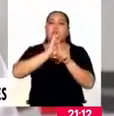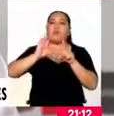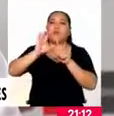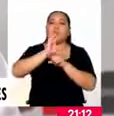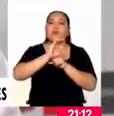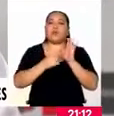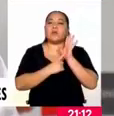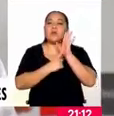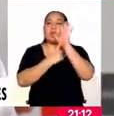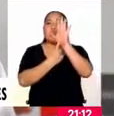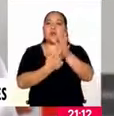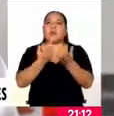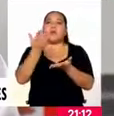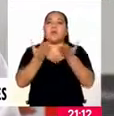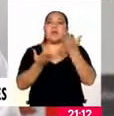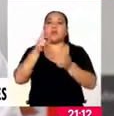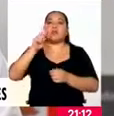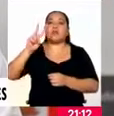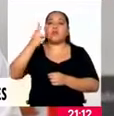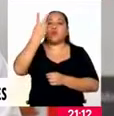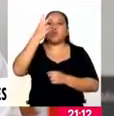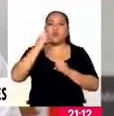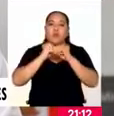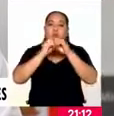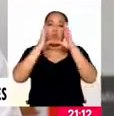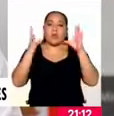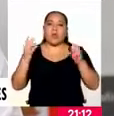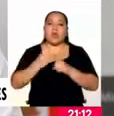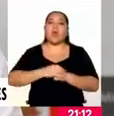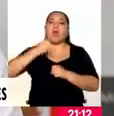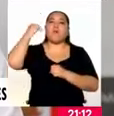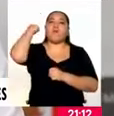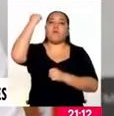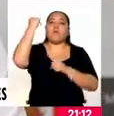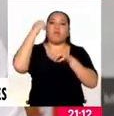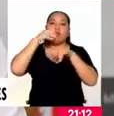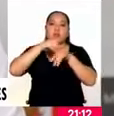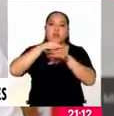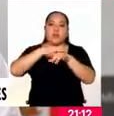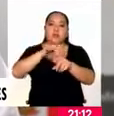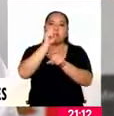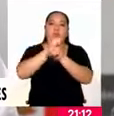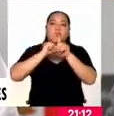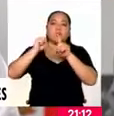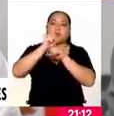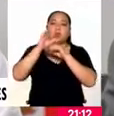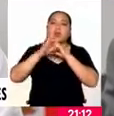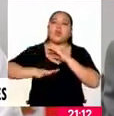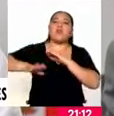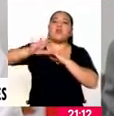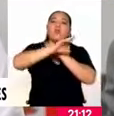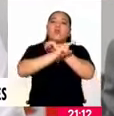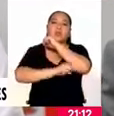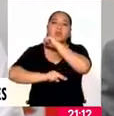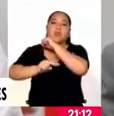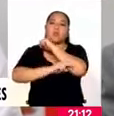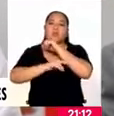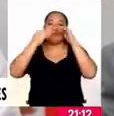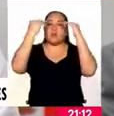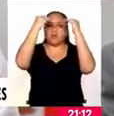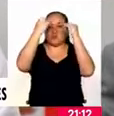Vamos a presentar el balance del segundo día de las protestas sociales a nivel nacional. En el orden